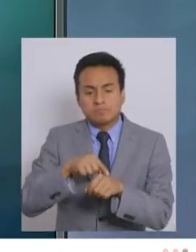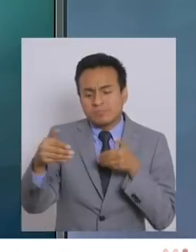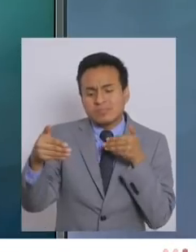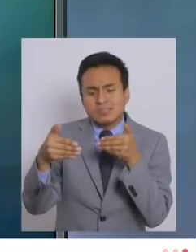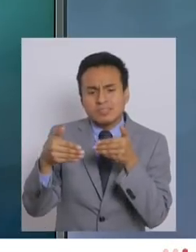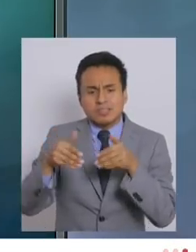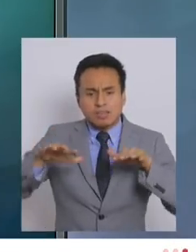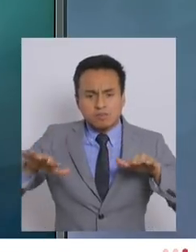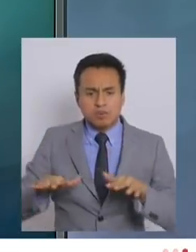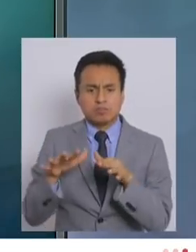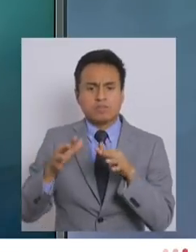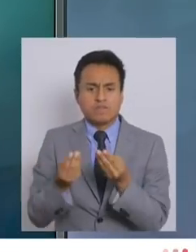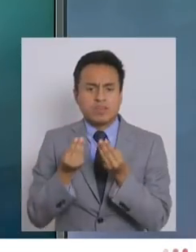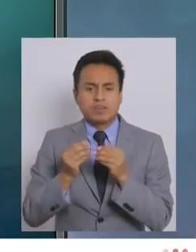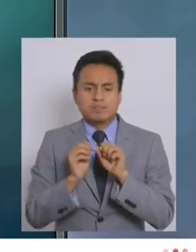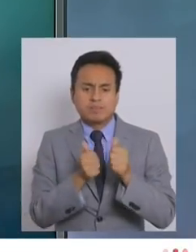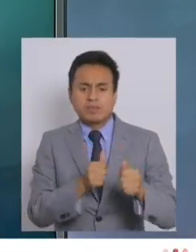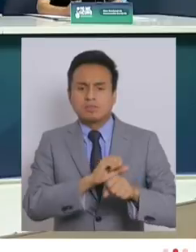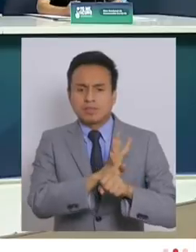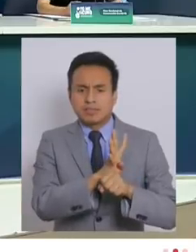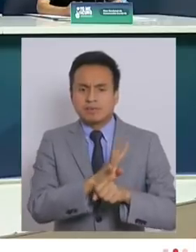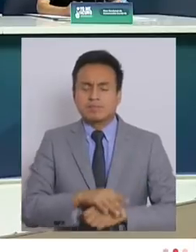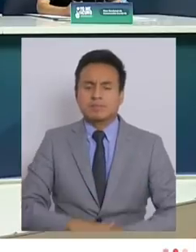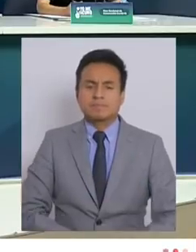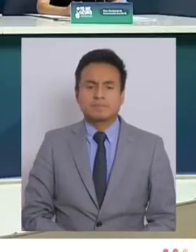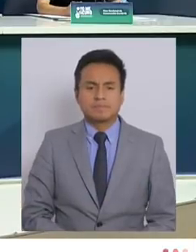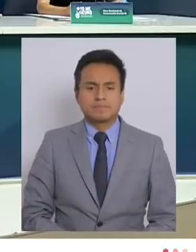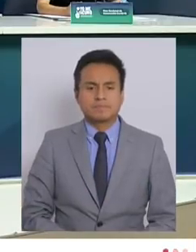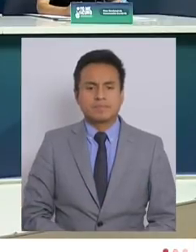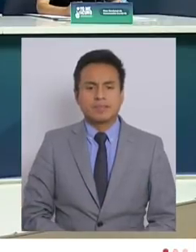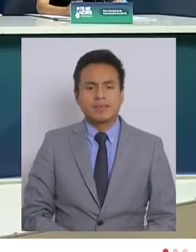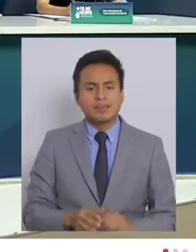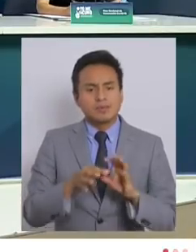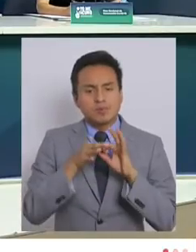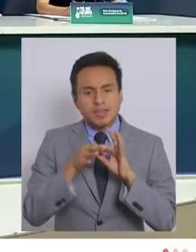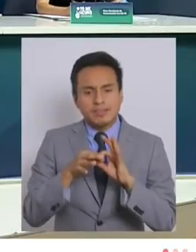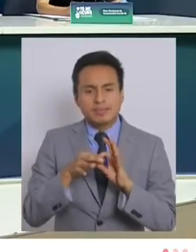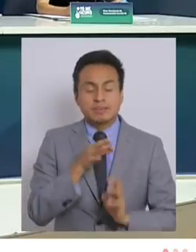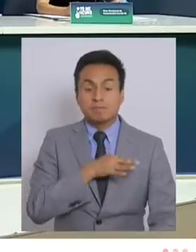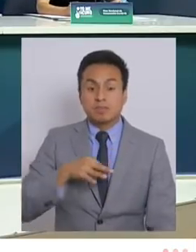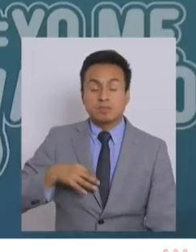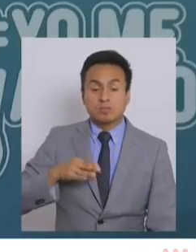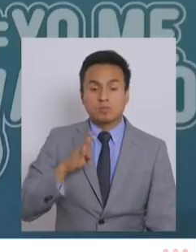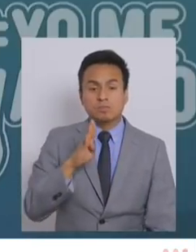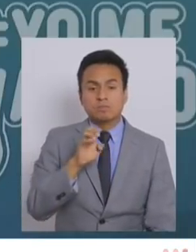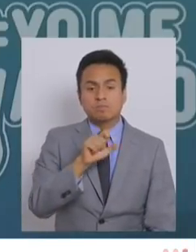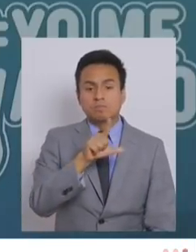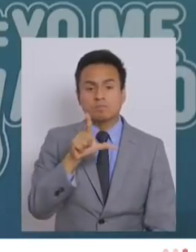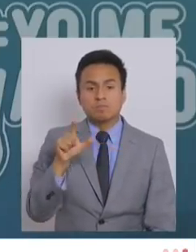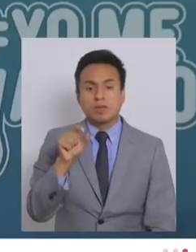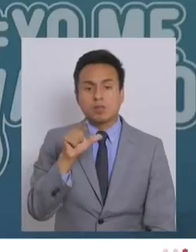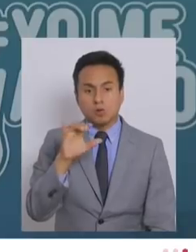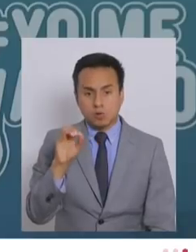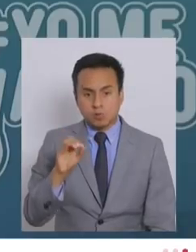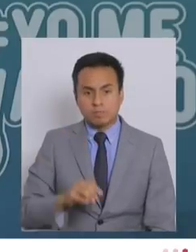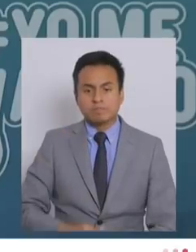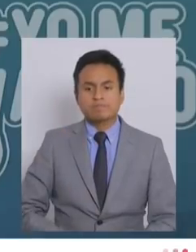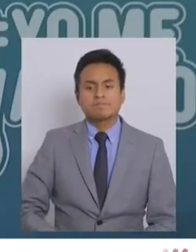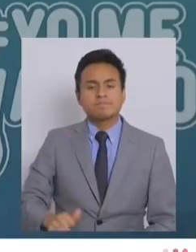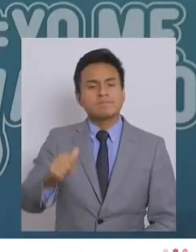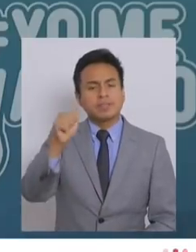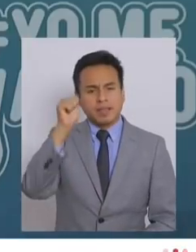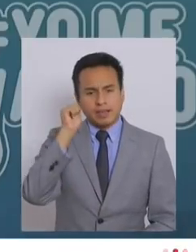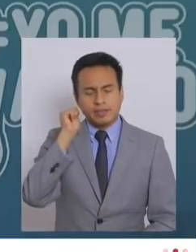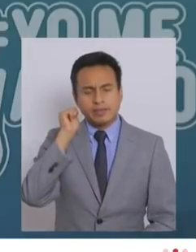esfuerzos para salir bien y juntos de la pandemia muchas gracias a ministro del óleo ayer